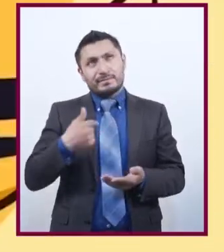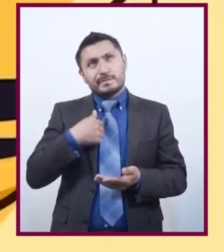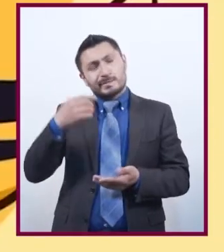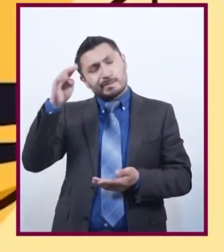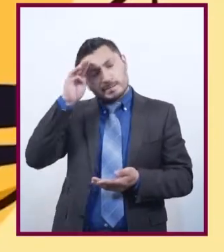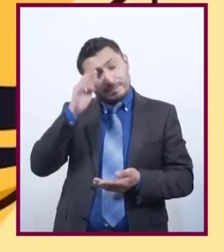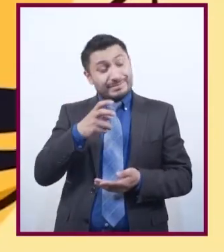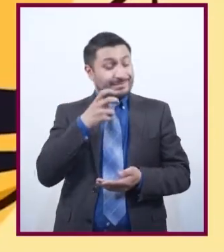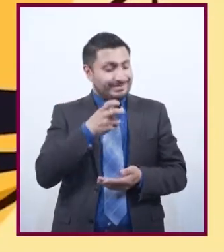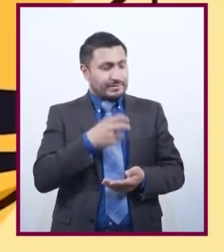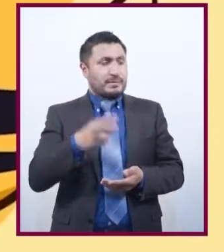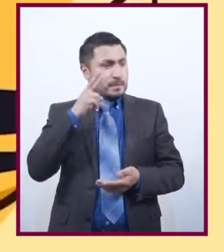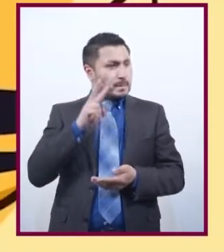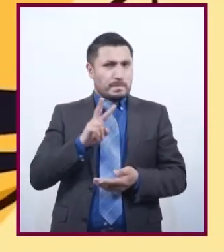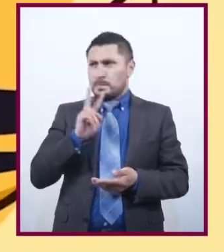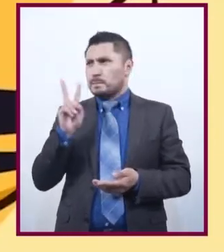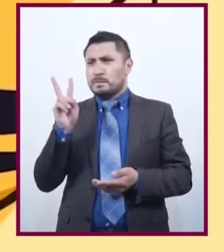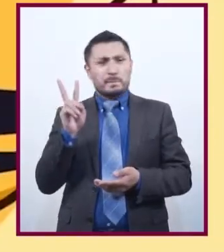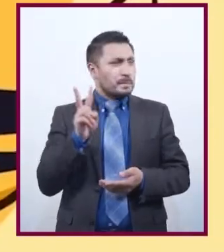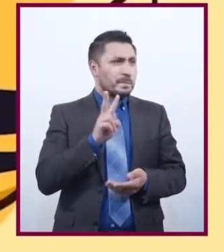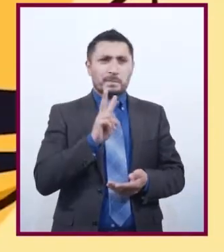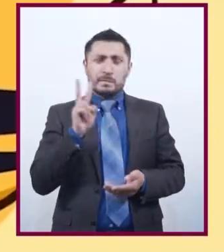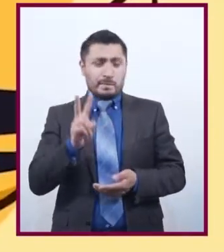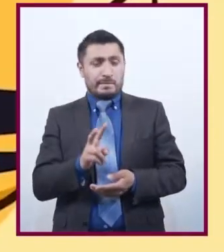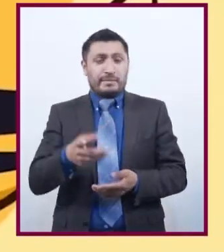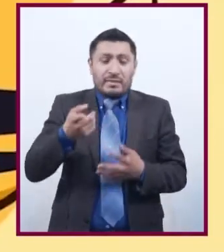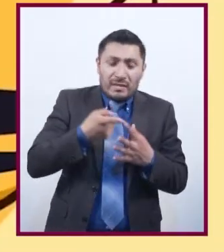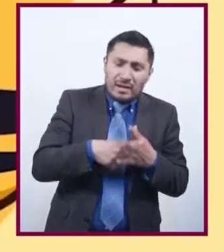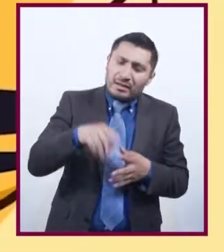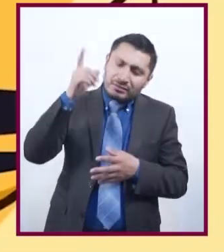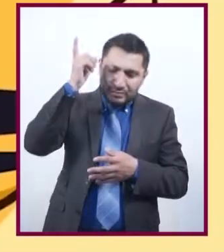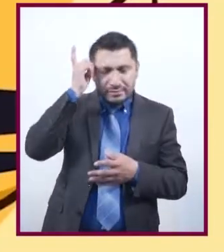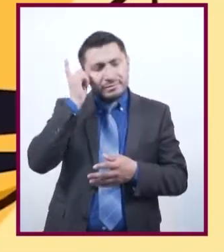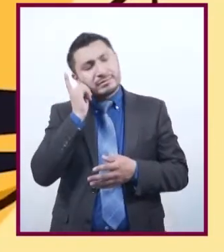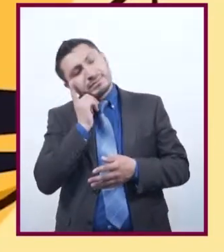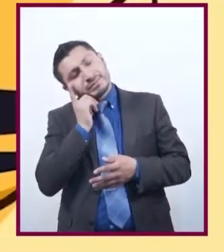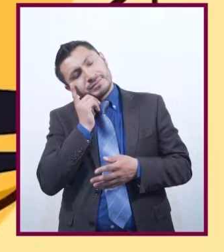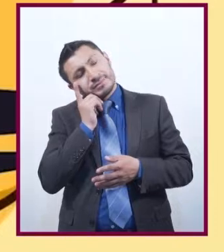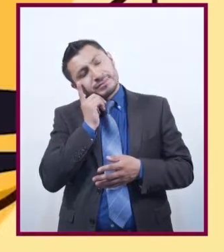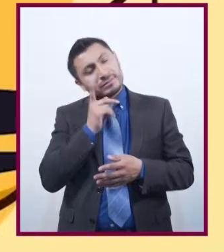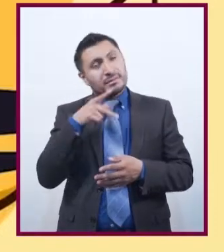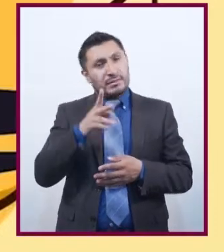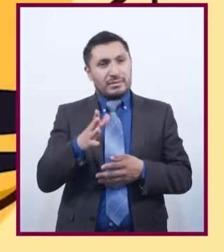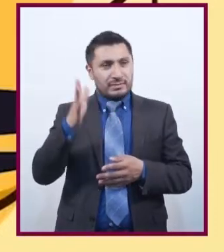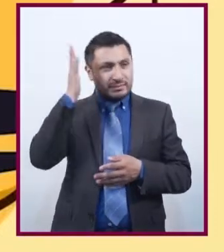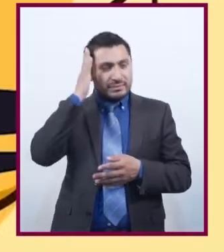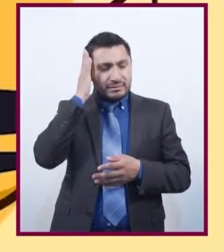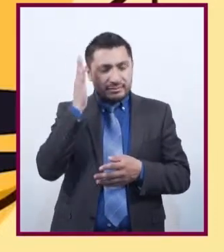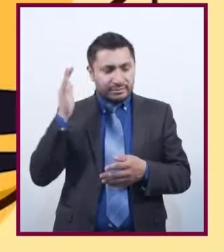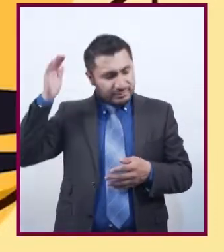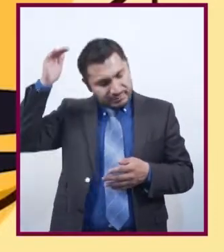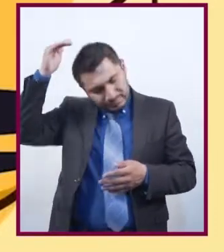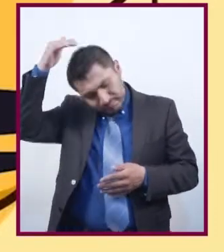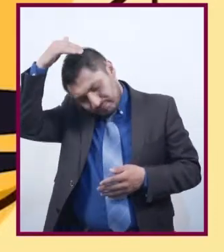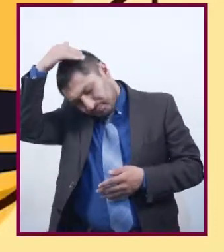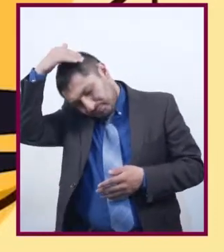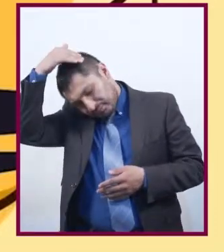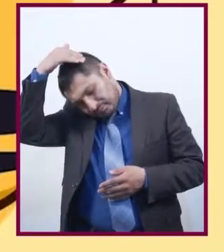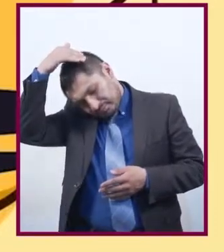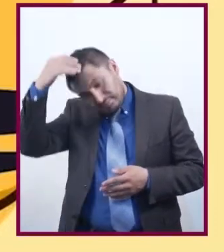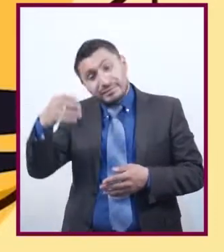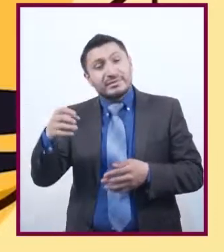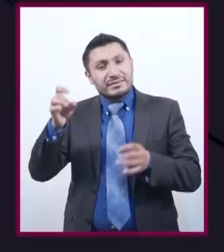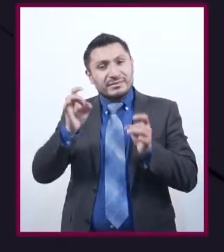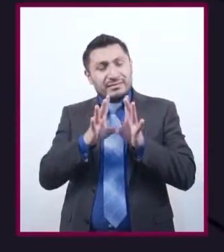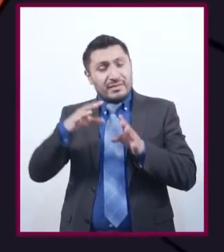se dijo claramente después de mirar en torno suyo y se dispuso a dormir pero ir a colocar su cabeza bajo el ala